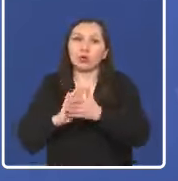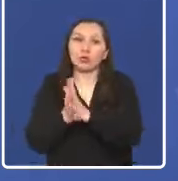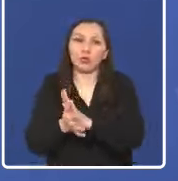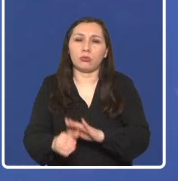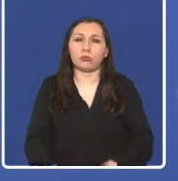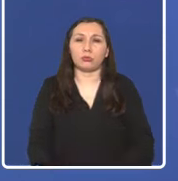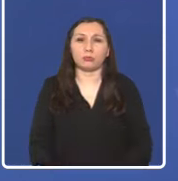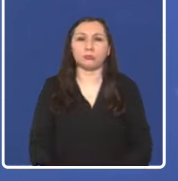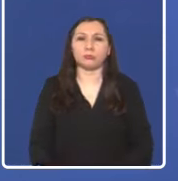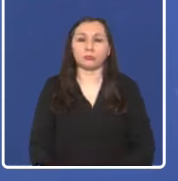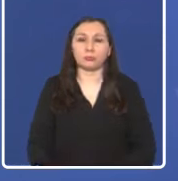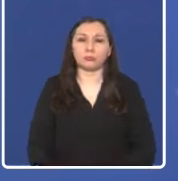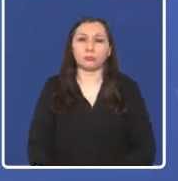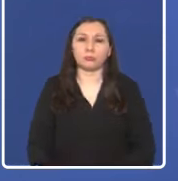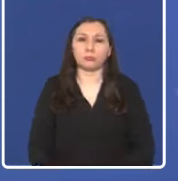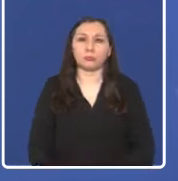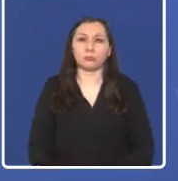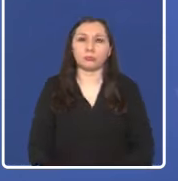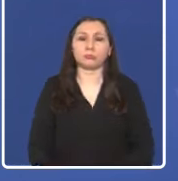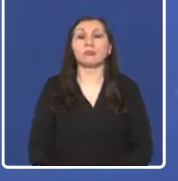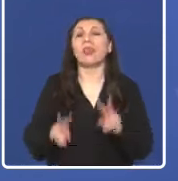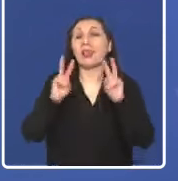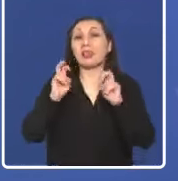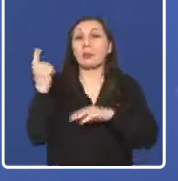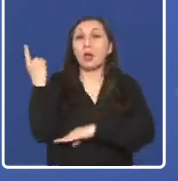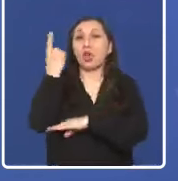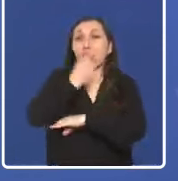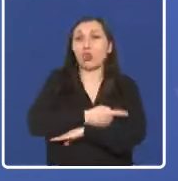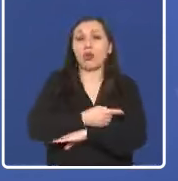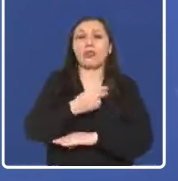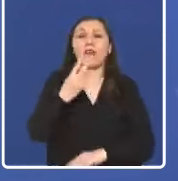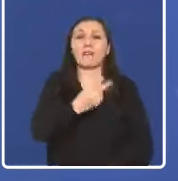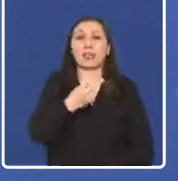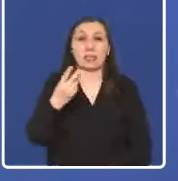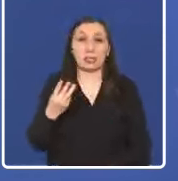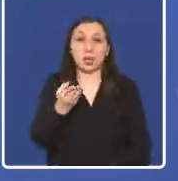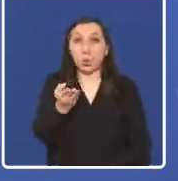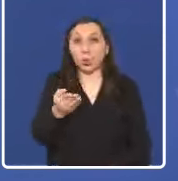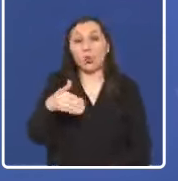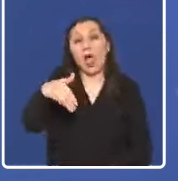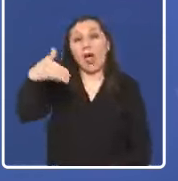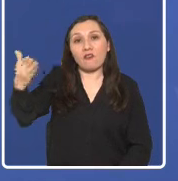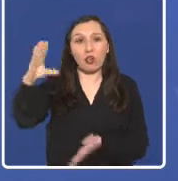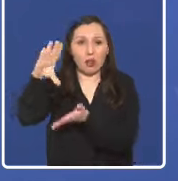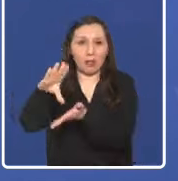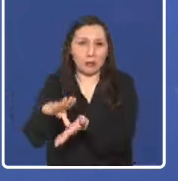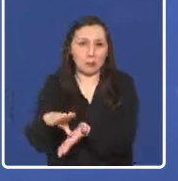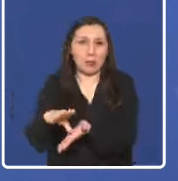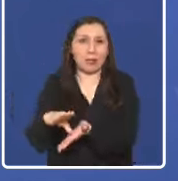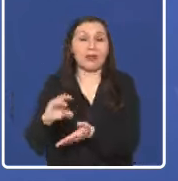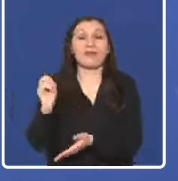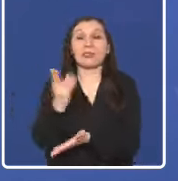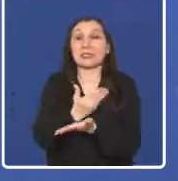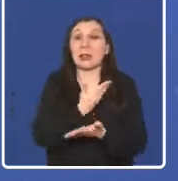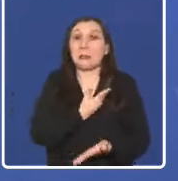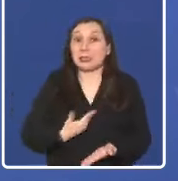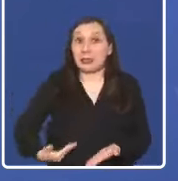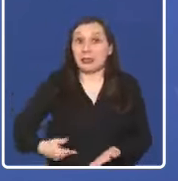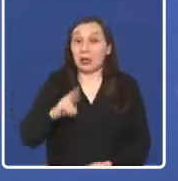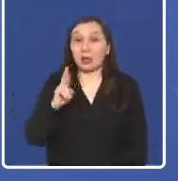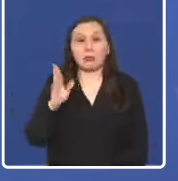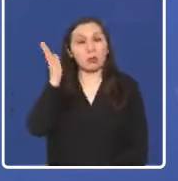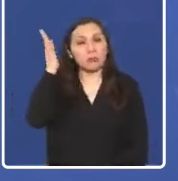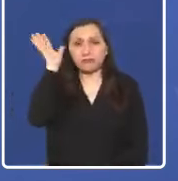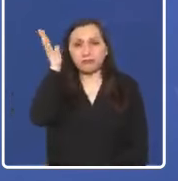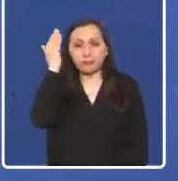responder. Bien. Respecto a la jornada del día 23, bueno, usted estaba fuera del país. La vicepresidenta de la República tampoco